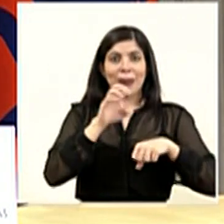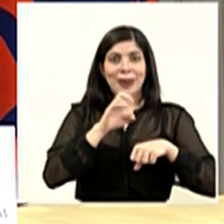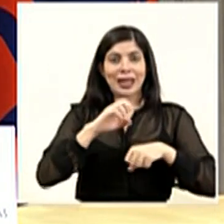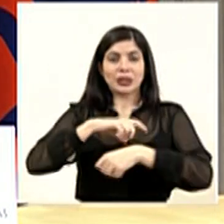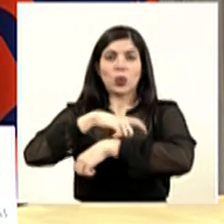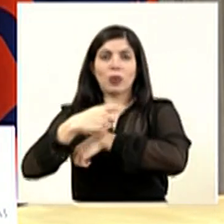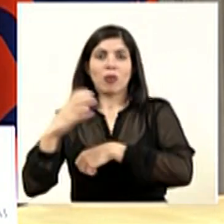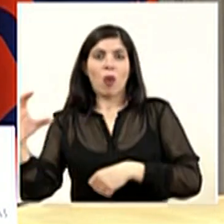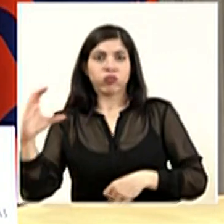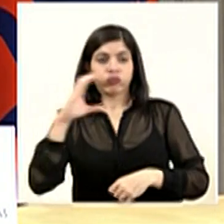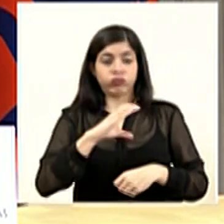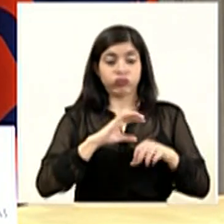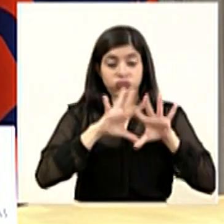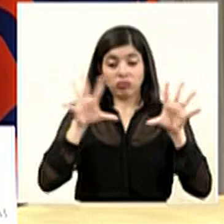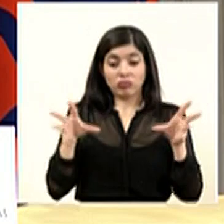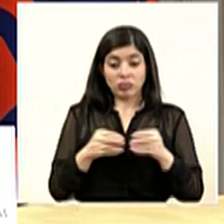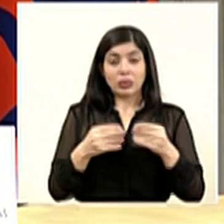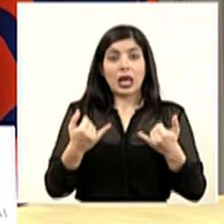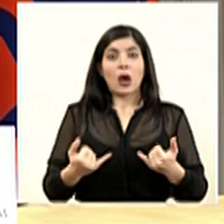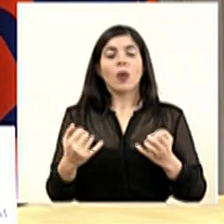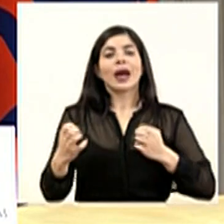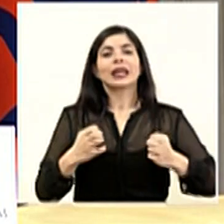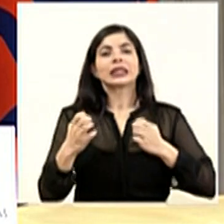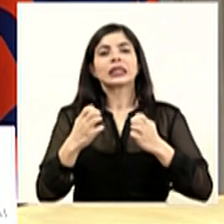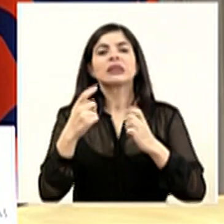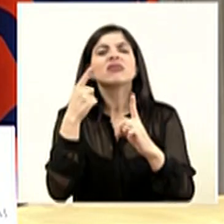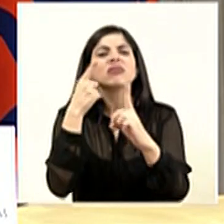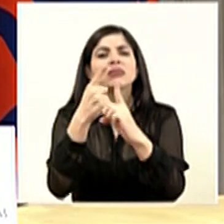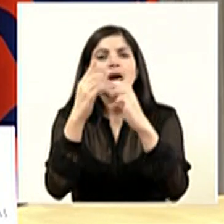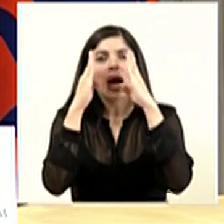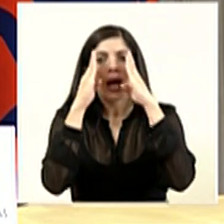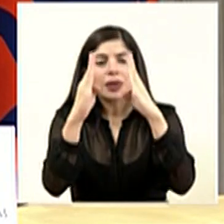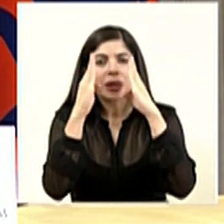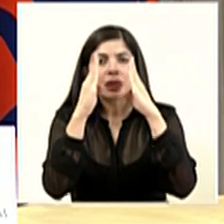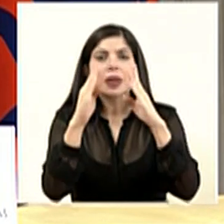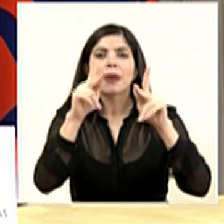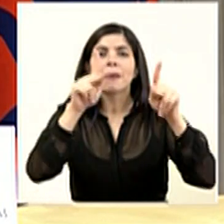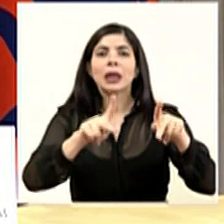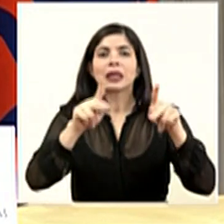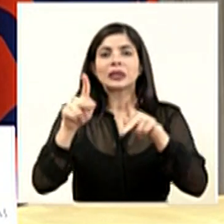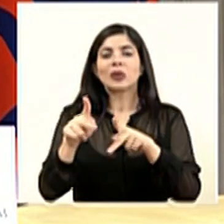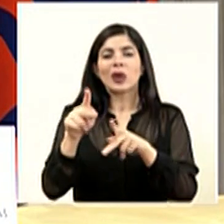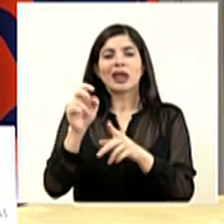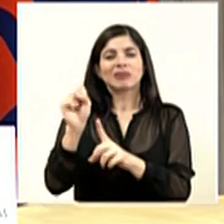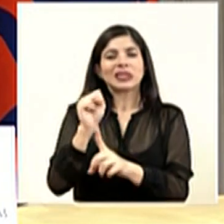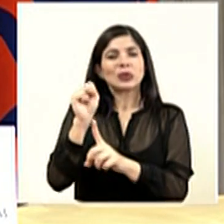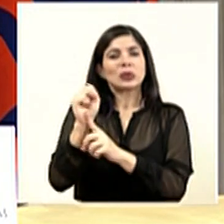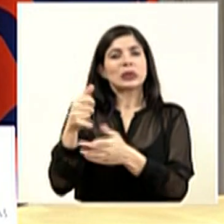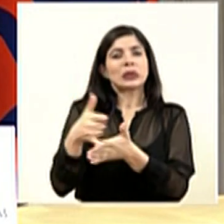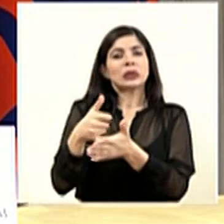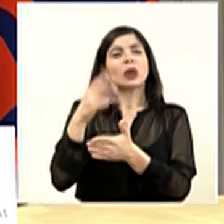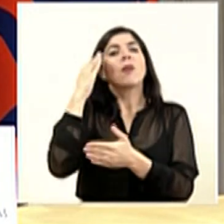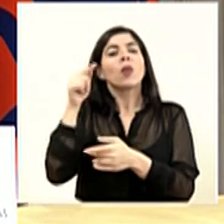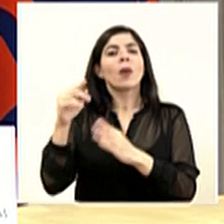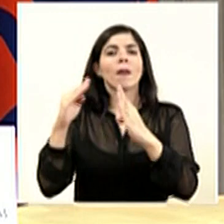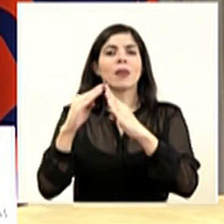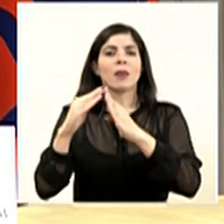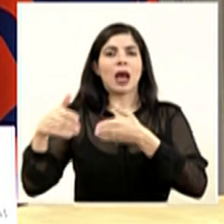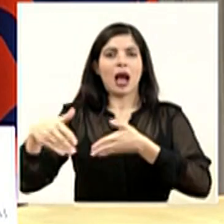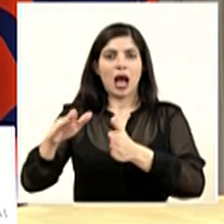hemos completado la estrategia para la atención de población vulnerable en condición de calle.